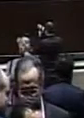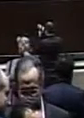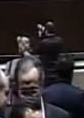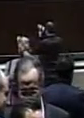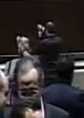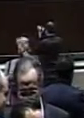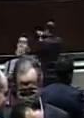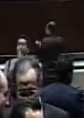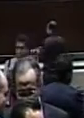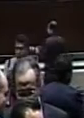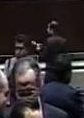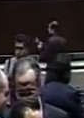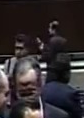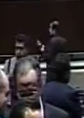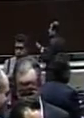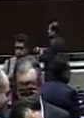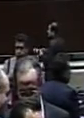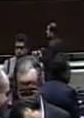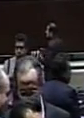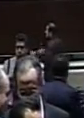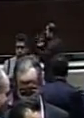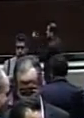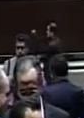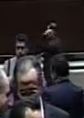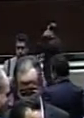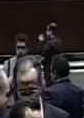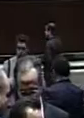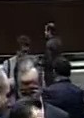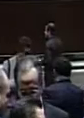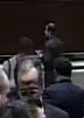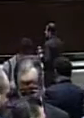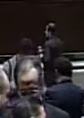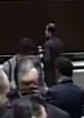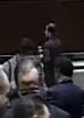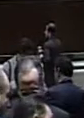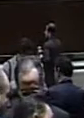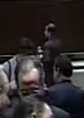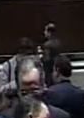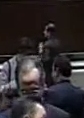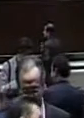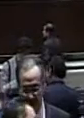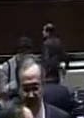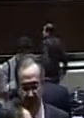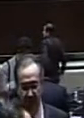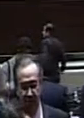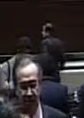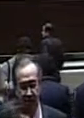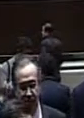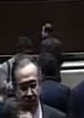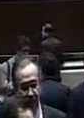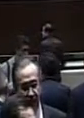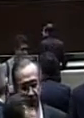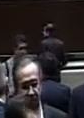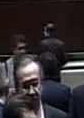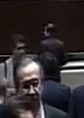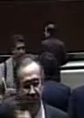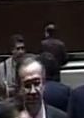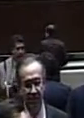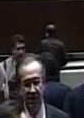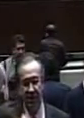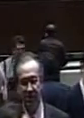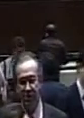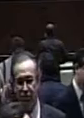está destinada a transitar lo meramente testimonial. Más grave resulta el hecho